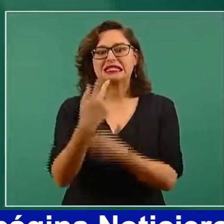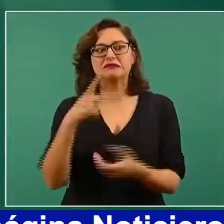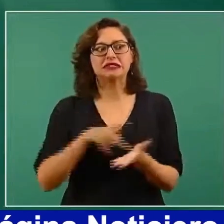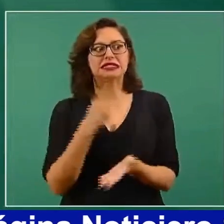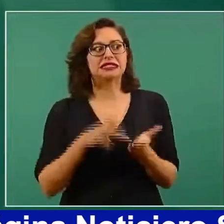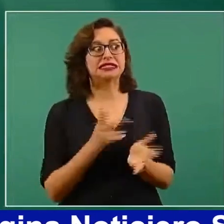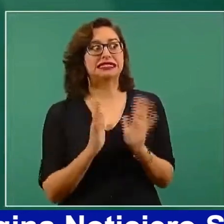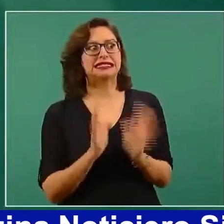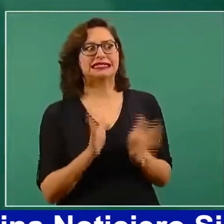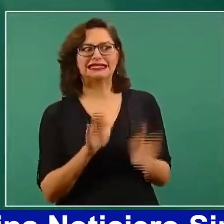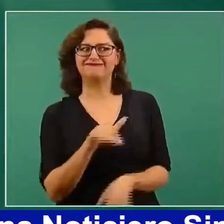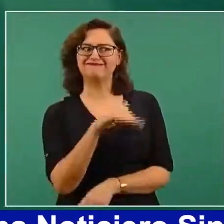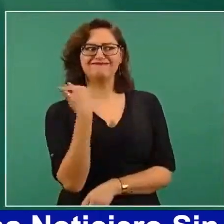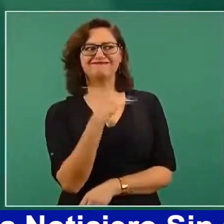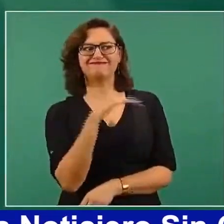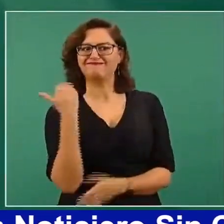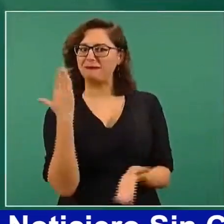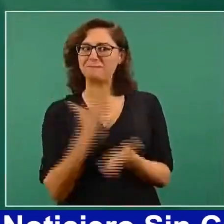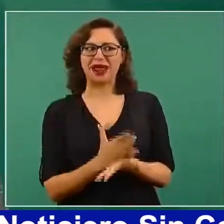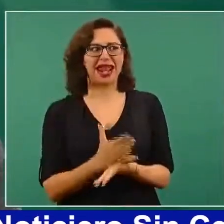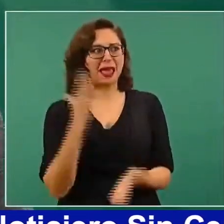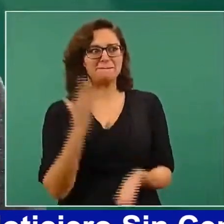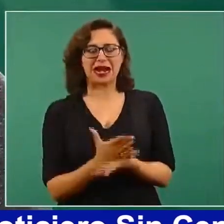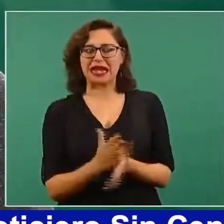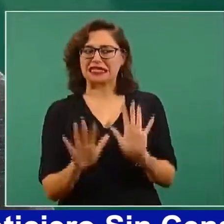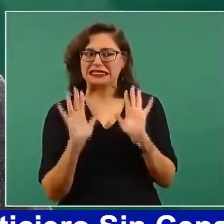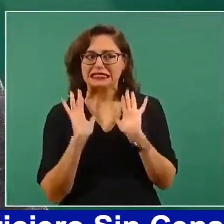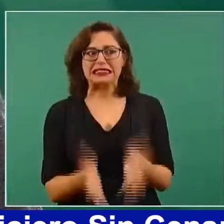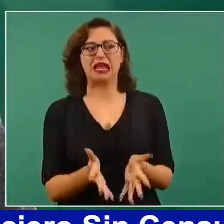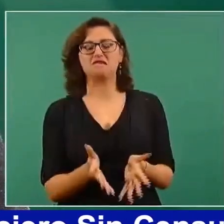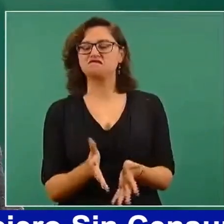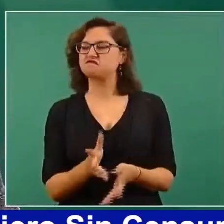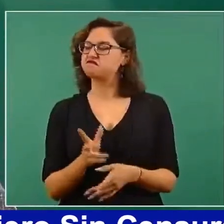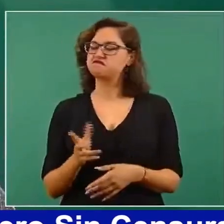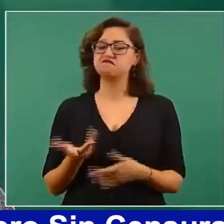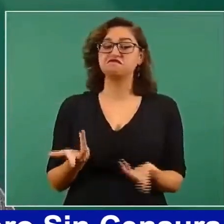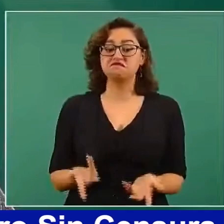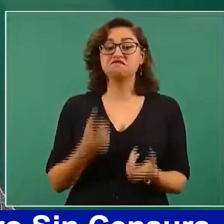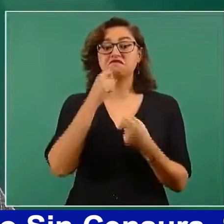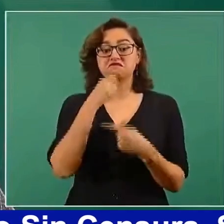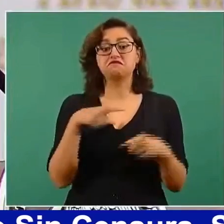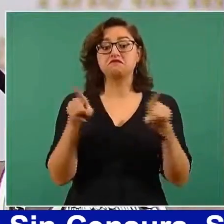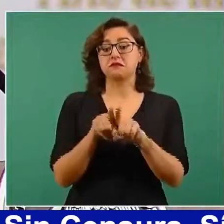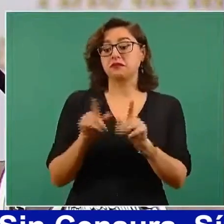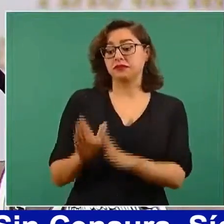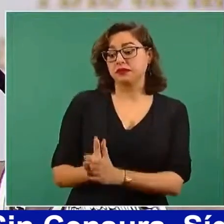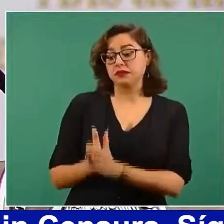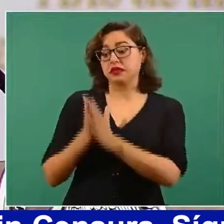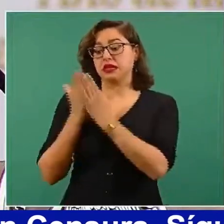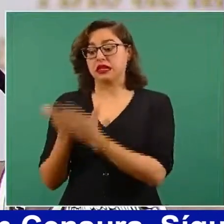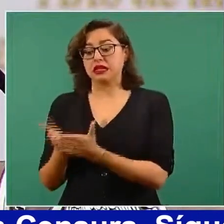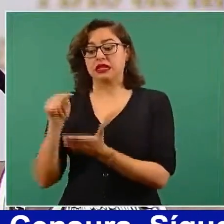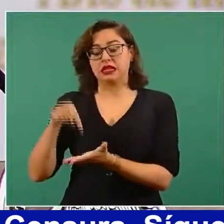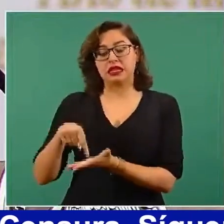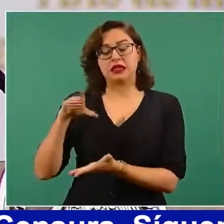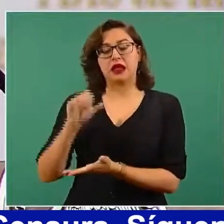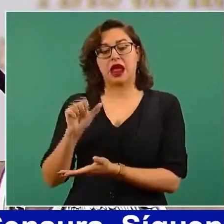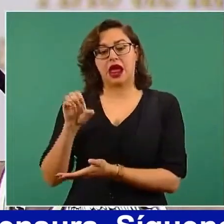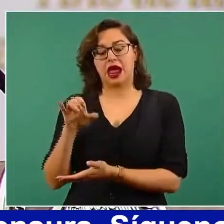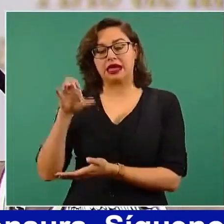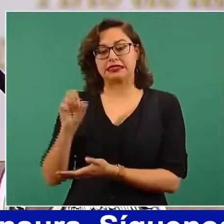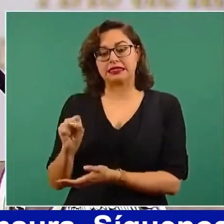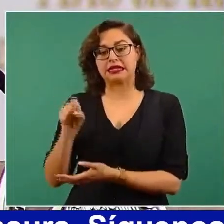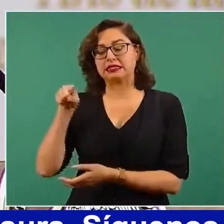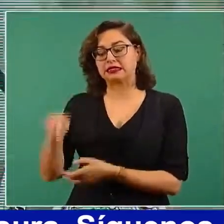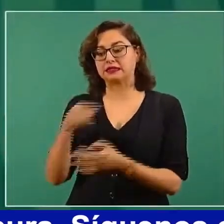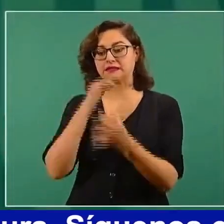ya. Y también en su libro Cassés, la reconstrucción del montaje de Televisa, el excoordinador de información